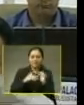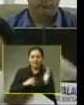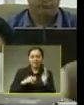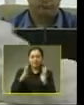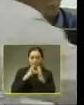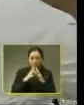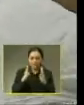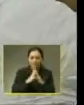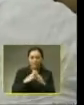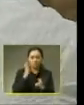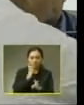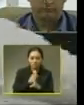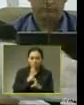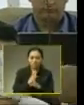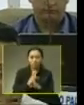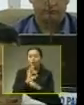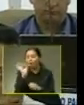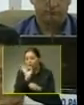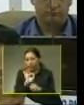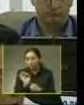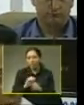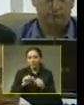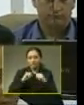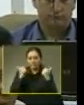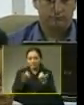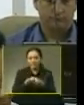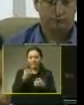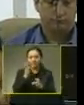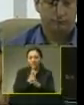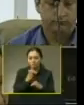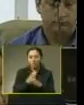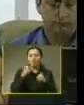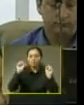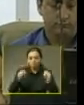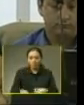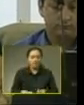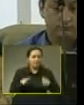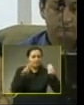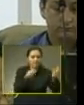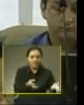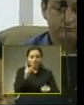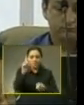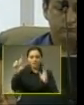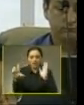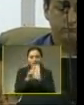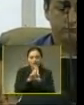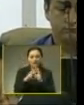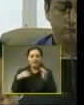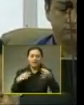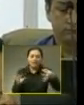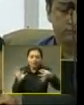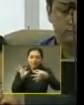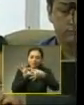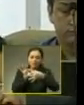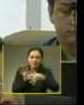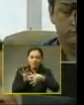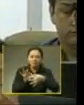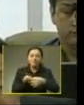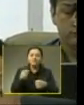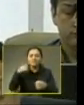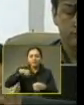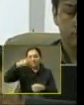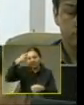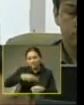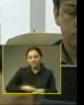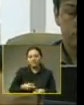de turno o la Asamblea de turno, se podrá emitir una ley en la que unilateralmente se decida cerrar